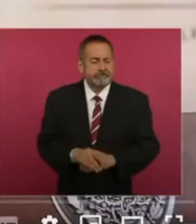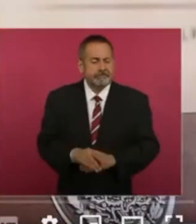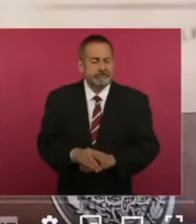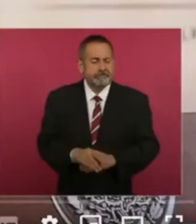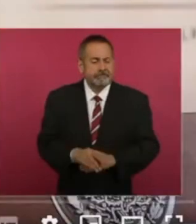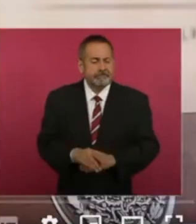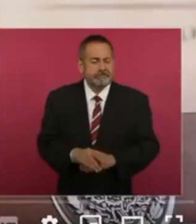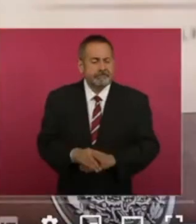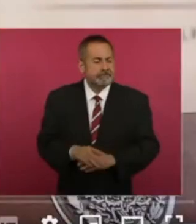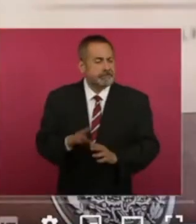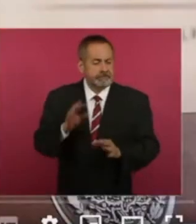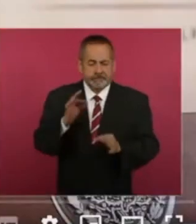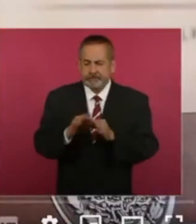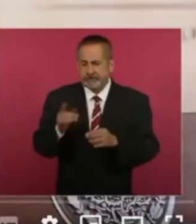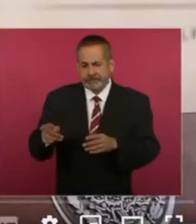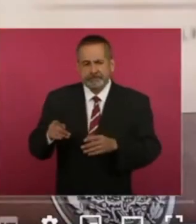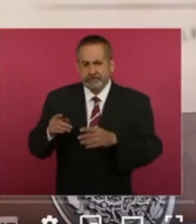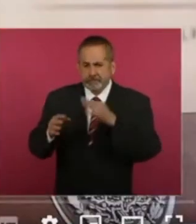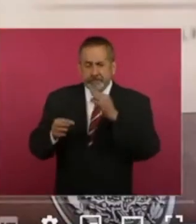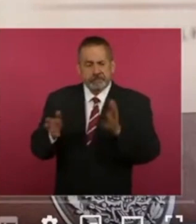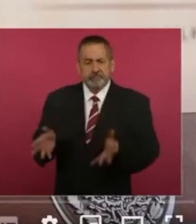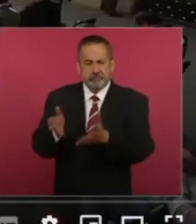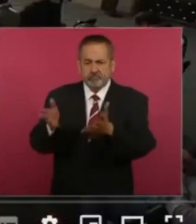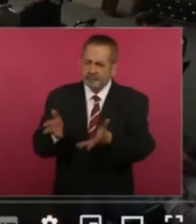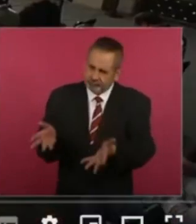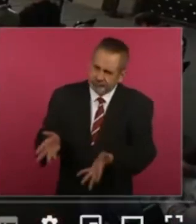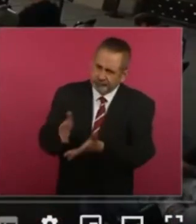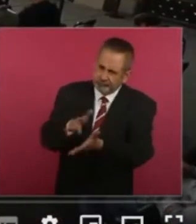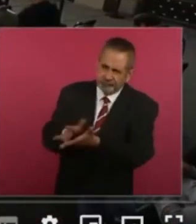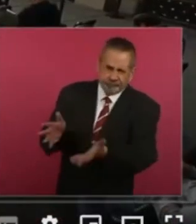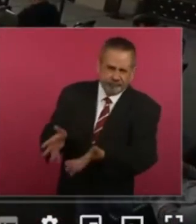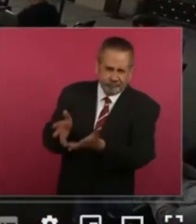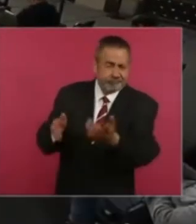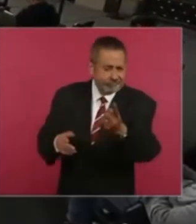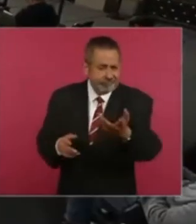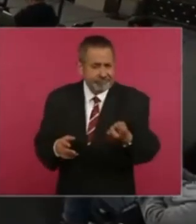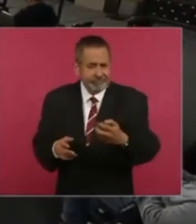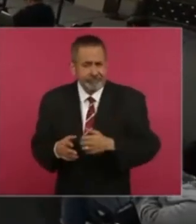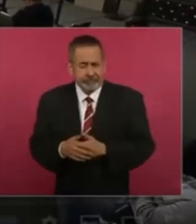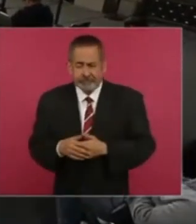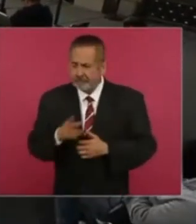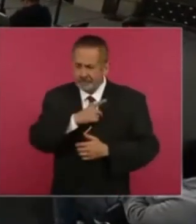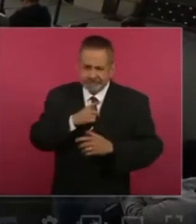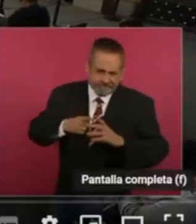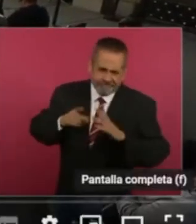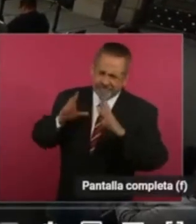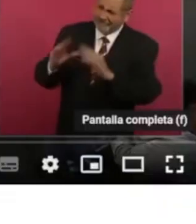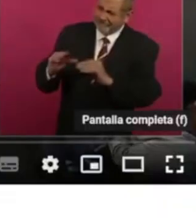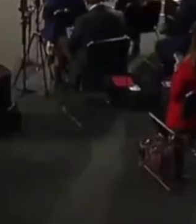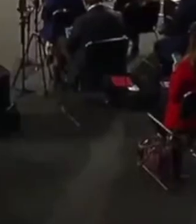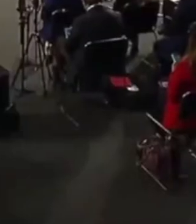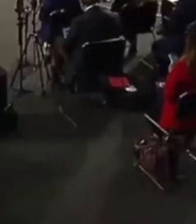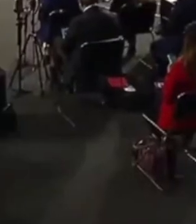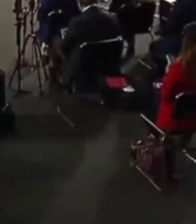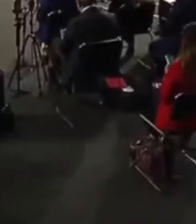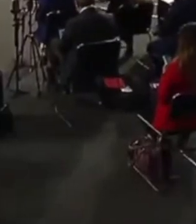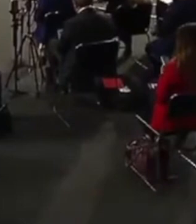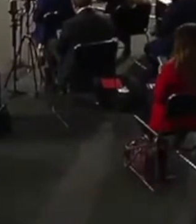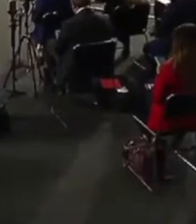y dice así. Les promueve, porque hay que formar, formar, formar, formar